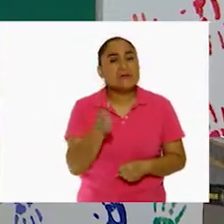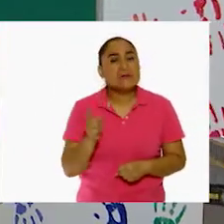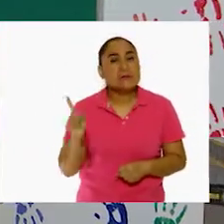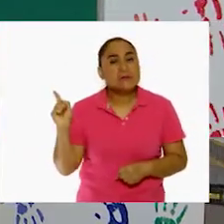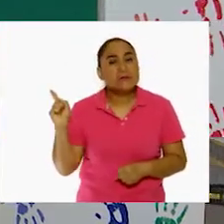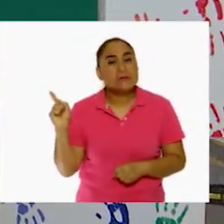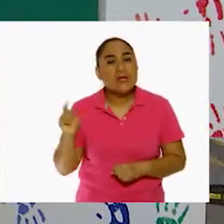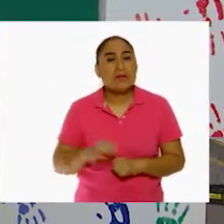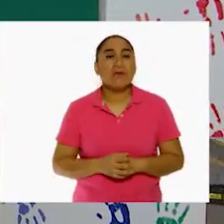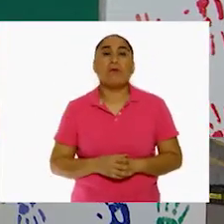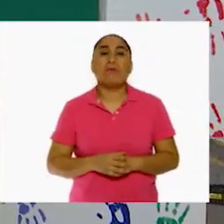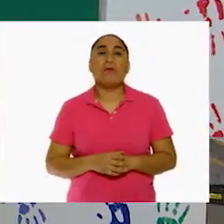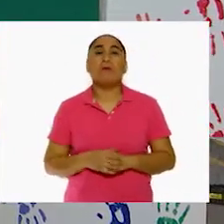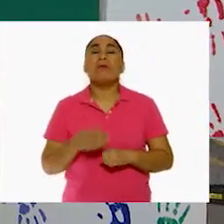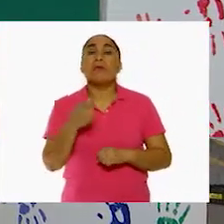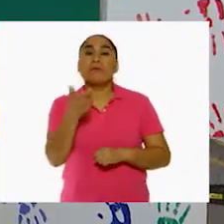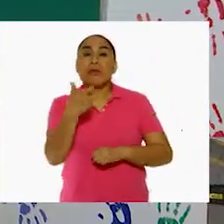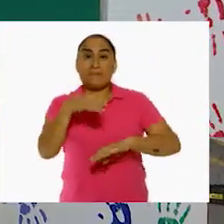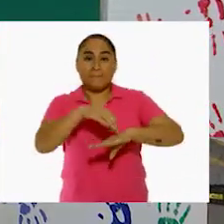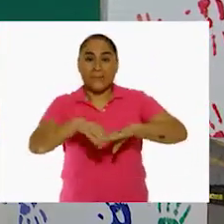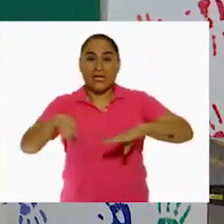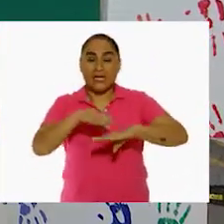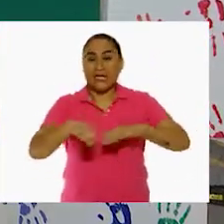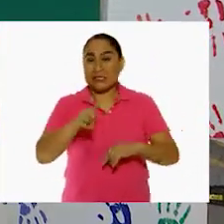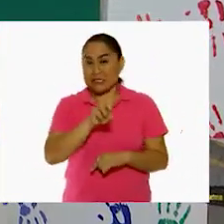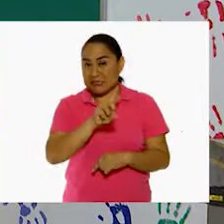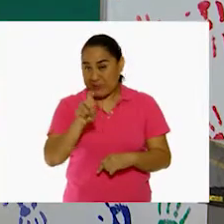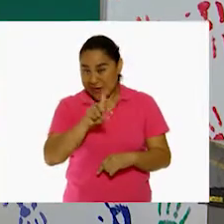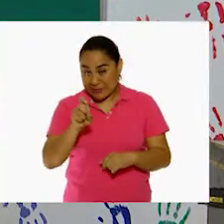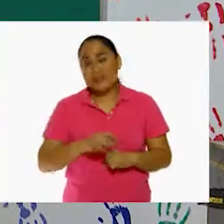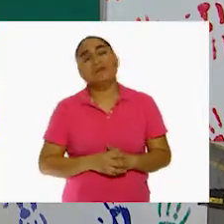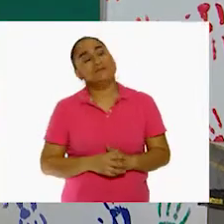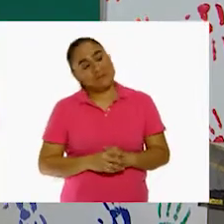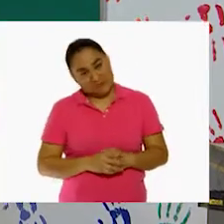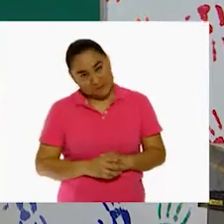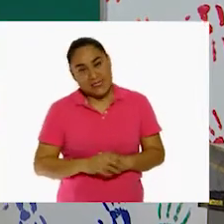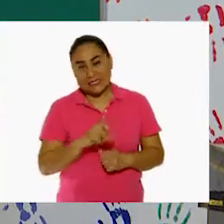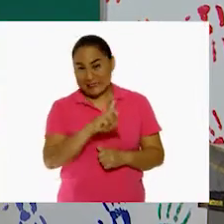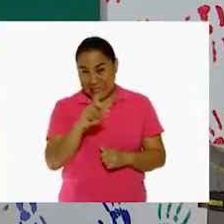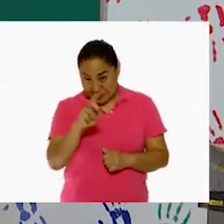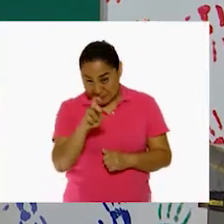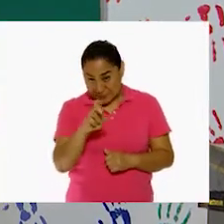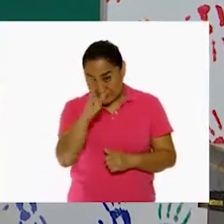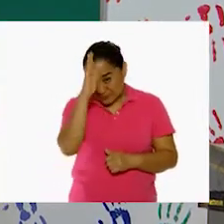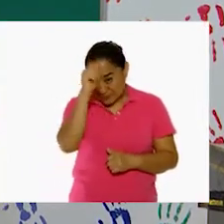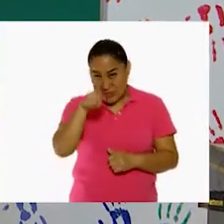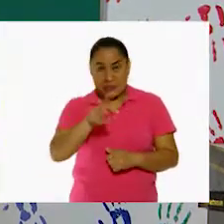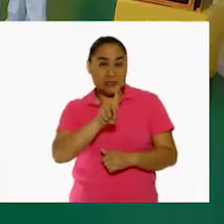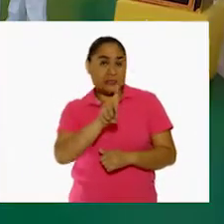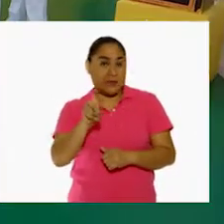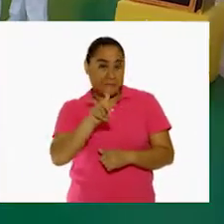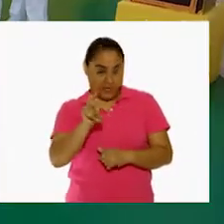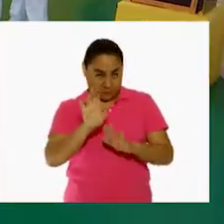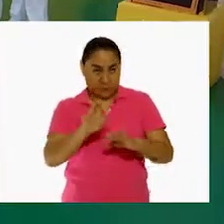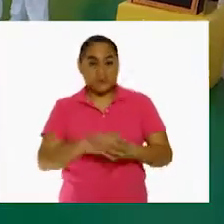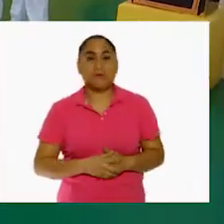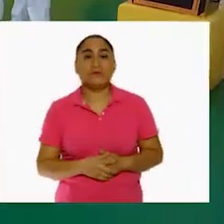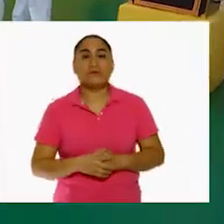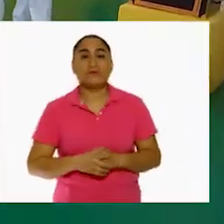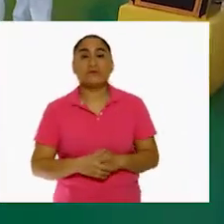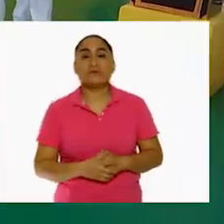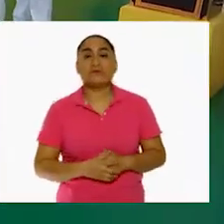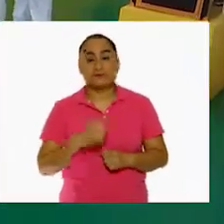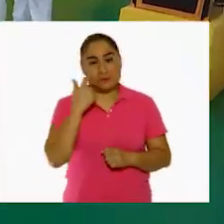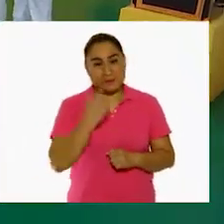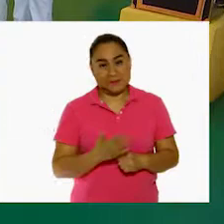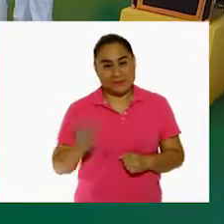¿Es un billete de 100 pesos? Sí. No, exactamente. Ok, es un billete de 100. Vale 100, ¿verdad? Sí. Vale 100 pesos, ahora sí. Lo voy a doblar a la